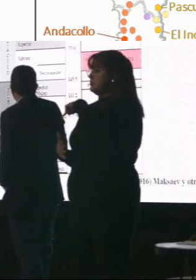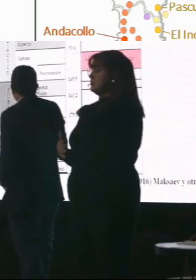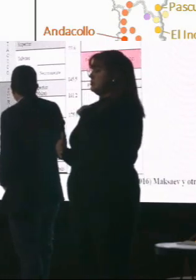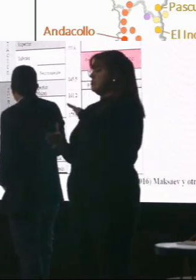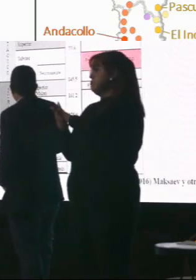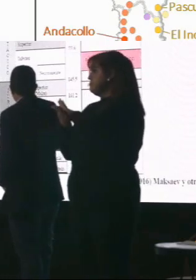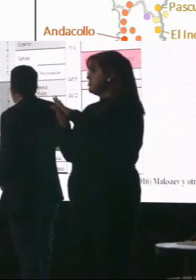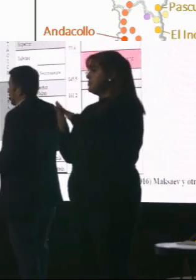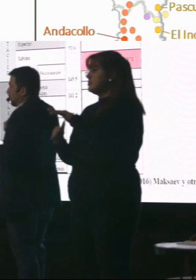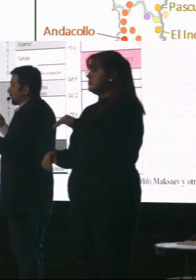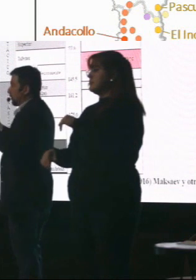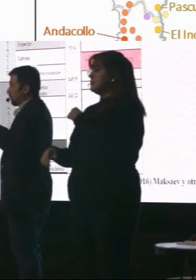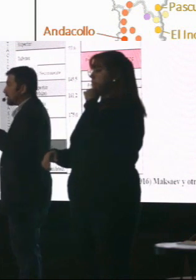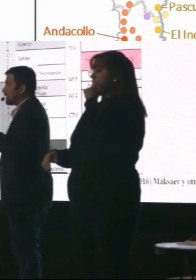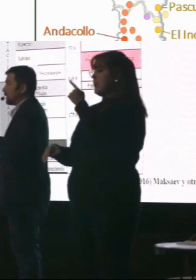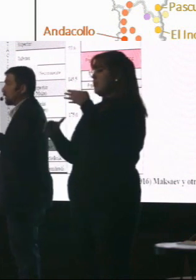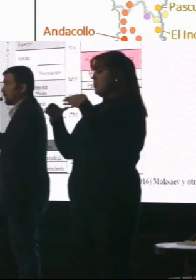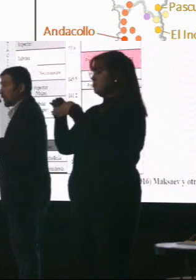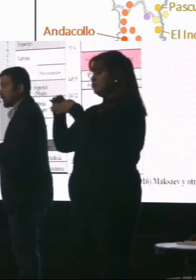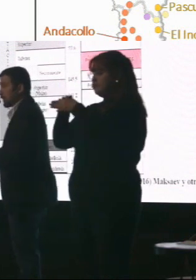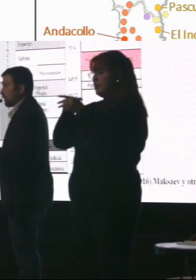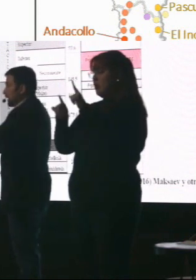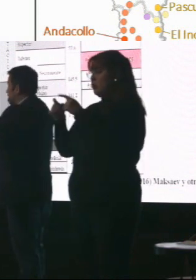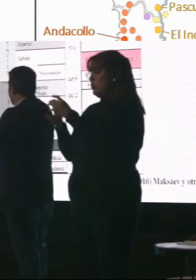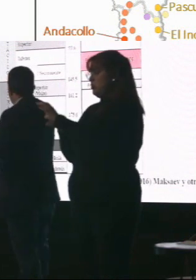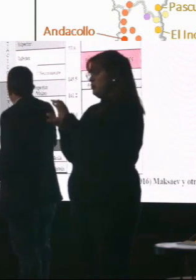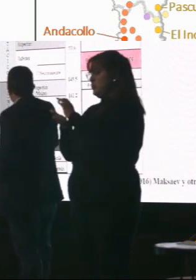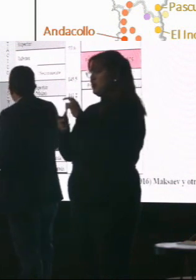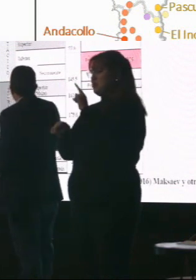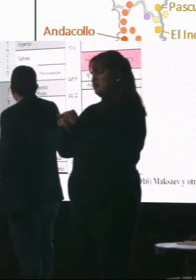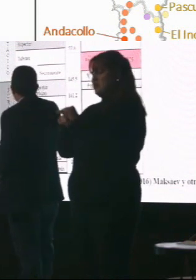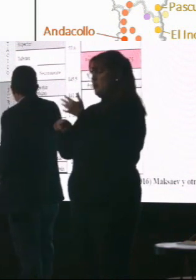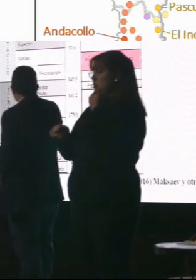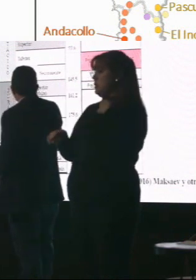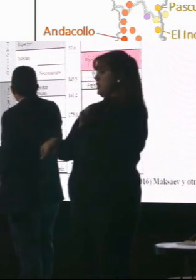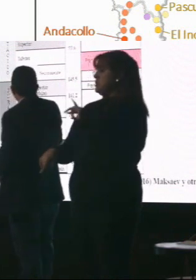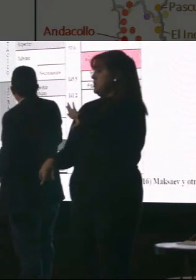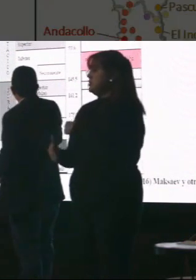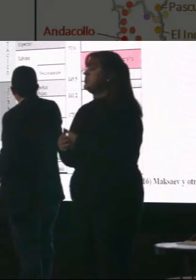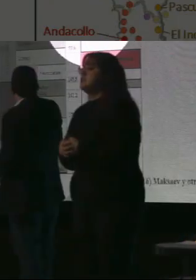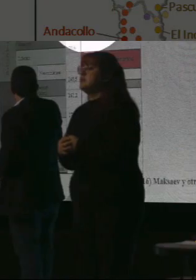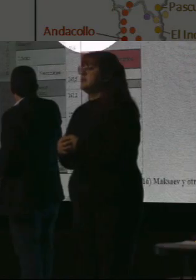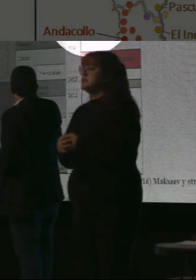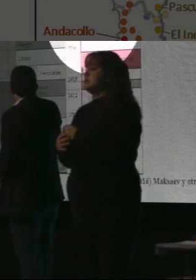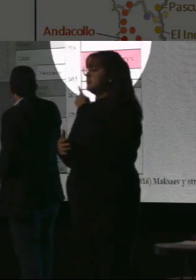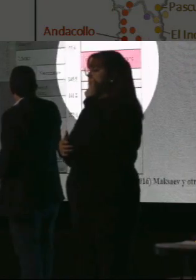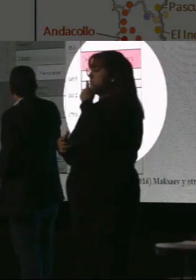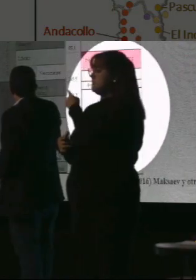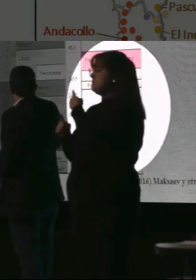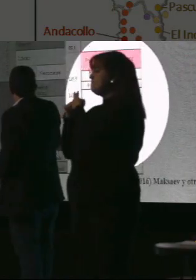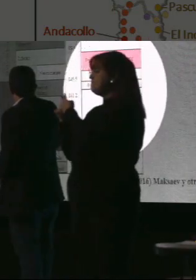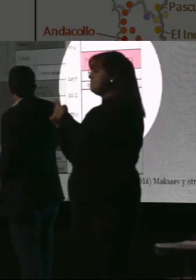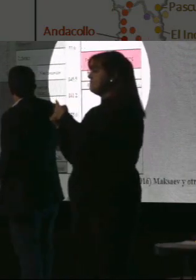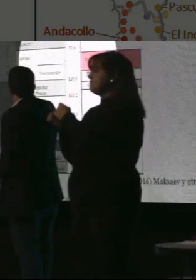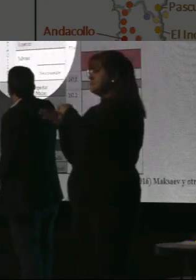los minerales o hacia los depósitos más antiguos que hemos registrado en Chile, acá está, sería la franja